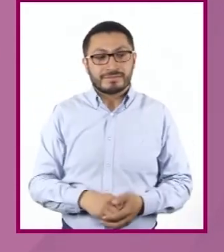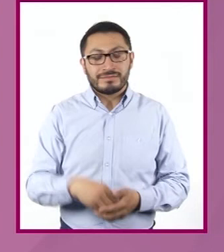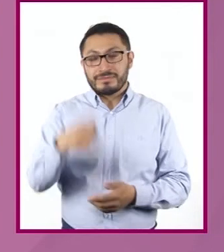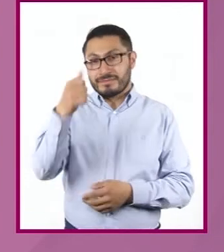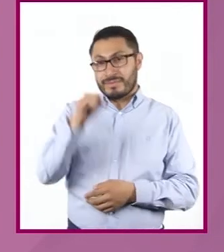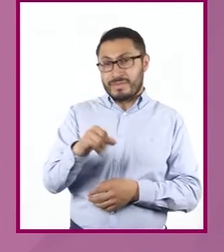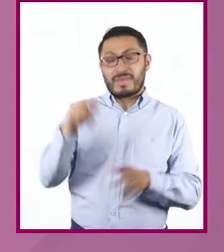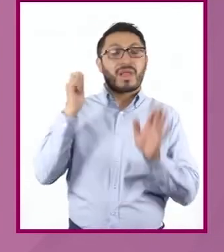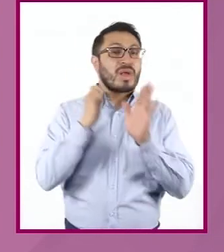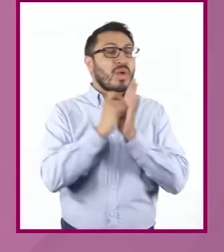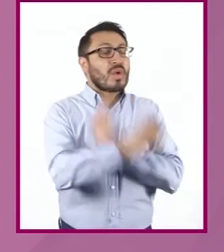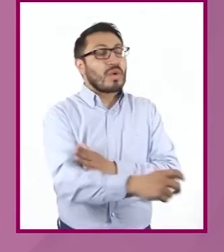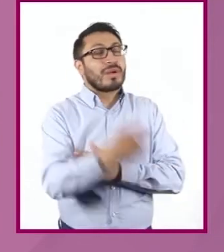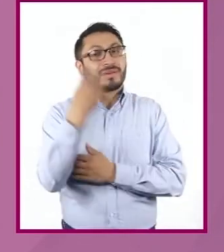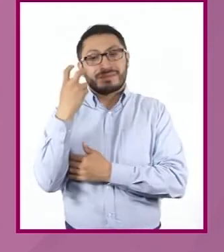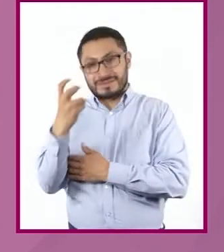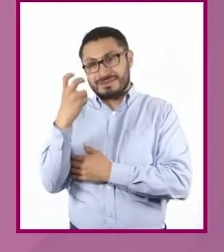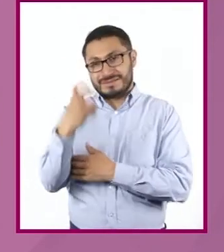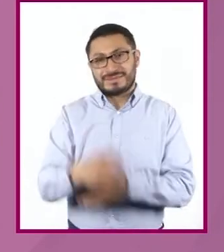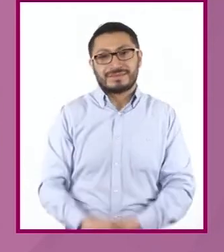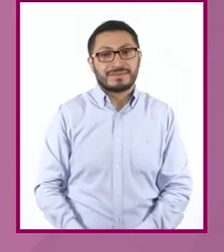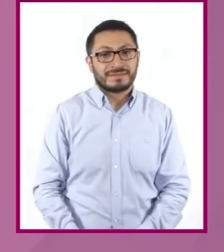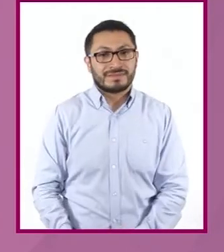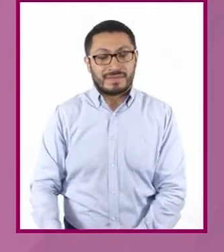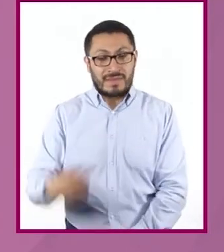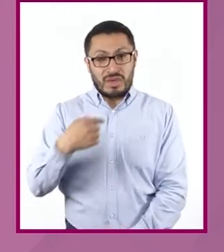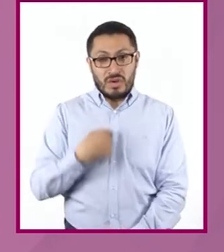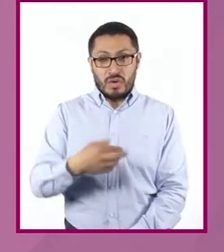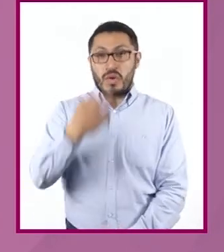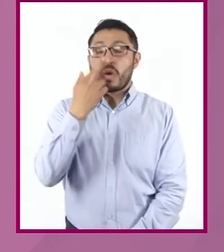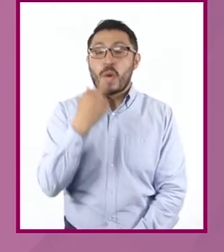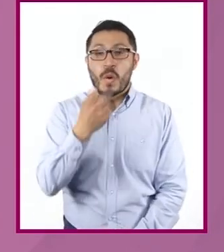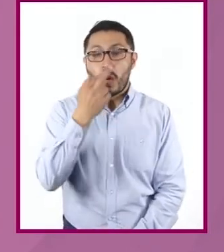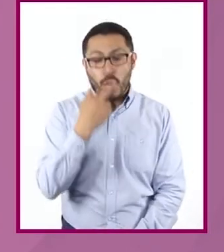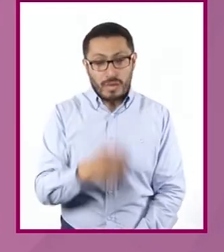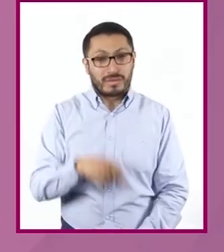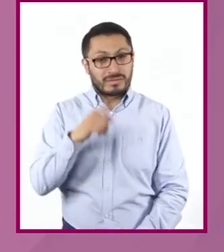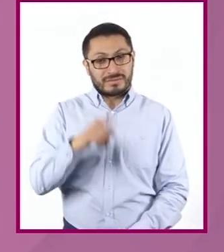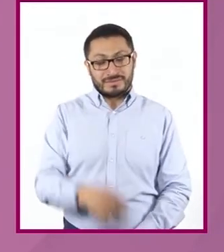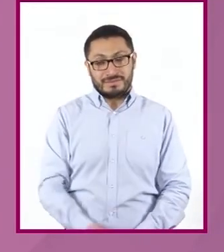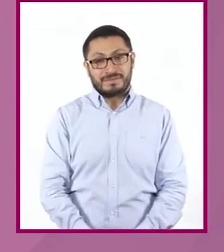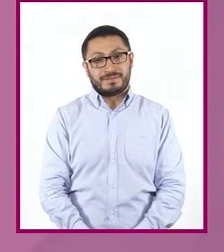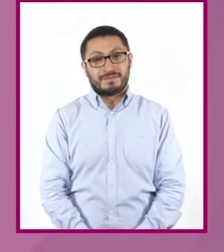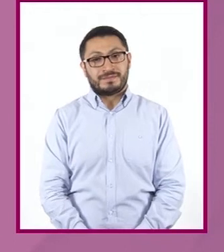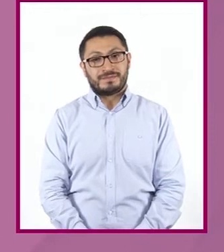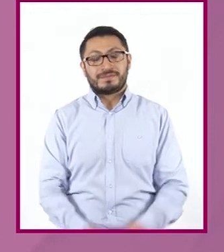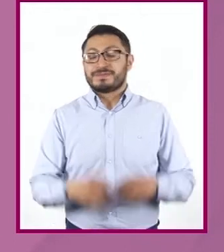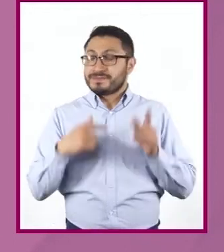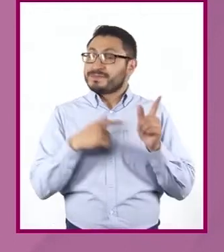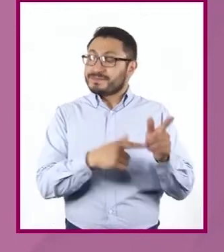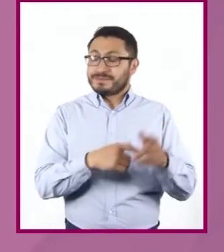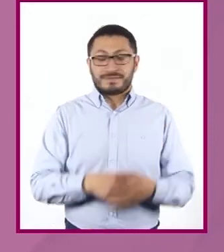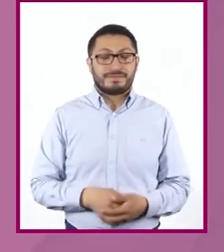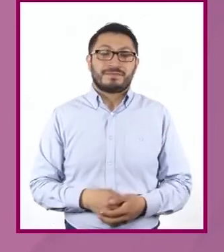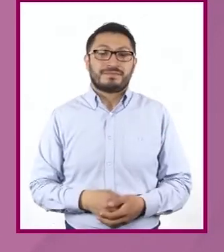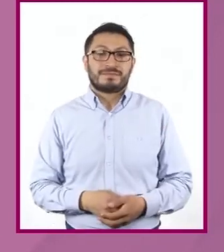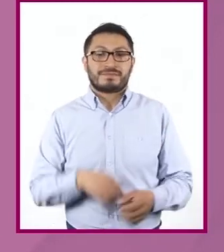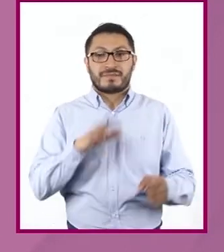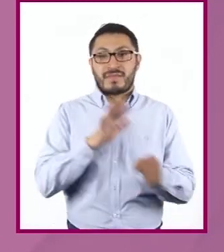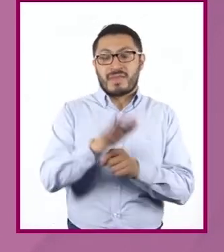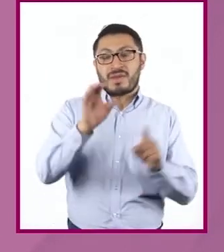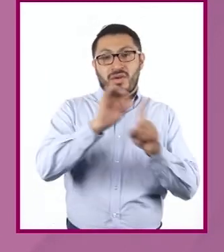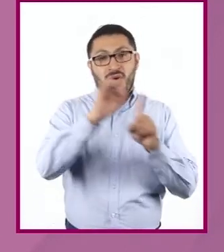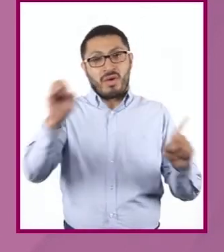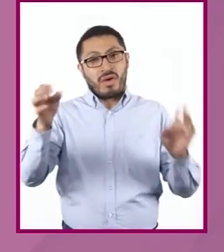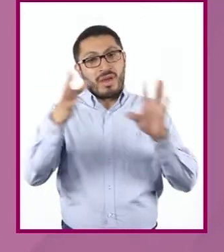que subrayemos ese enunciado. Yo lo haré con color rojo. Continuemos. ¿Qué enunciado explica algo sobre la